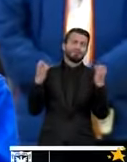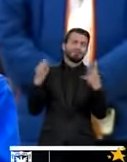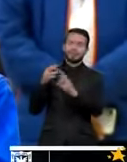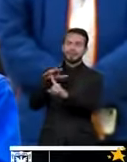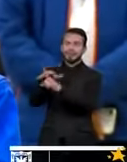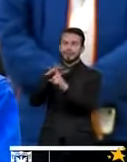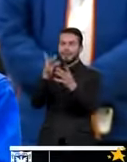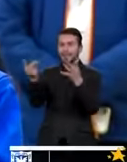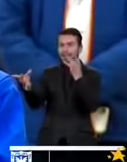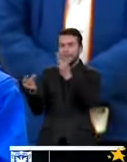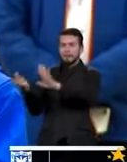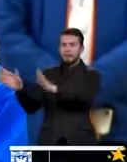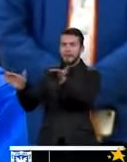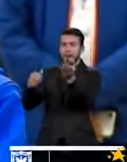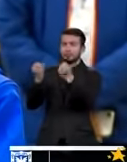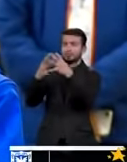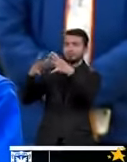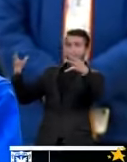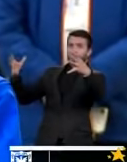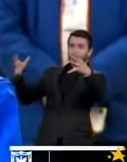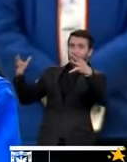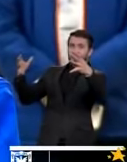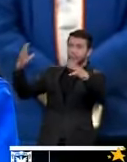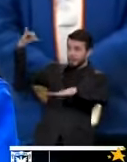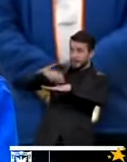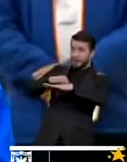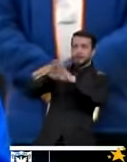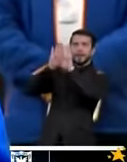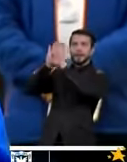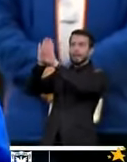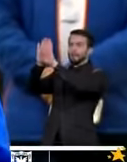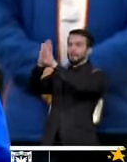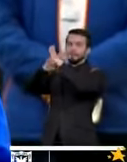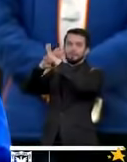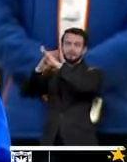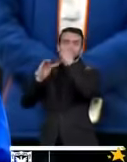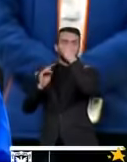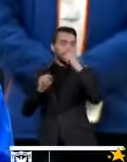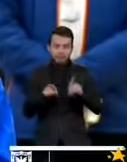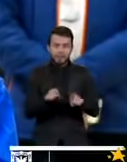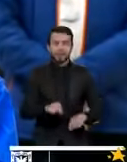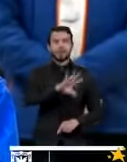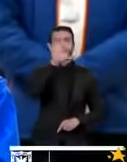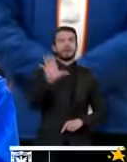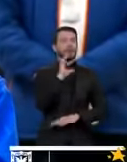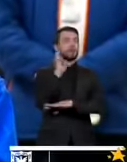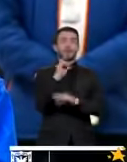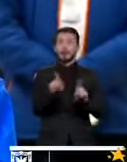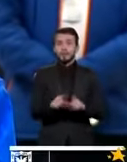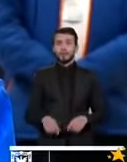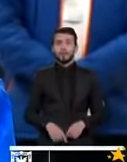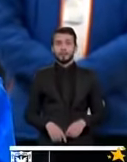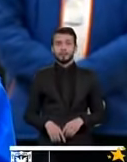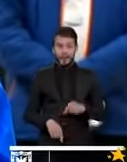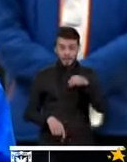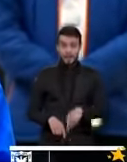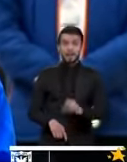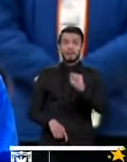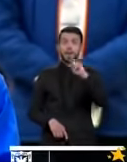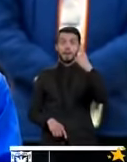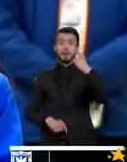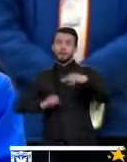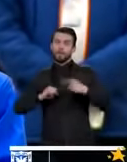ni tampoco de Bogotá hacia otras ciudades de Colombia. Cali es la segunda ciudad, le mando un abrazo a nuestro alcalde de Cali,